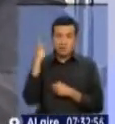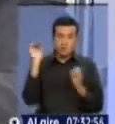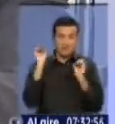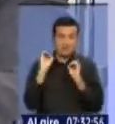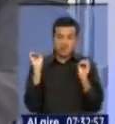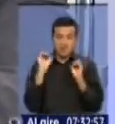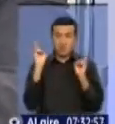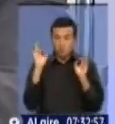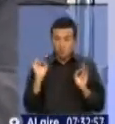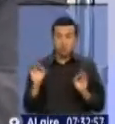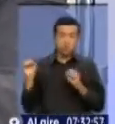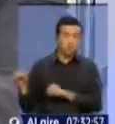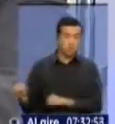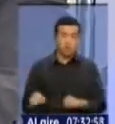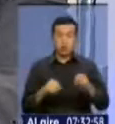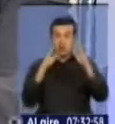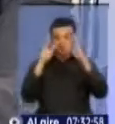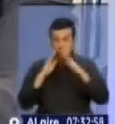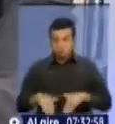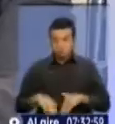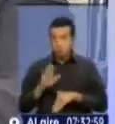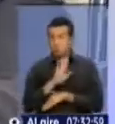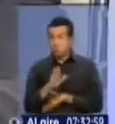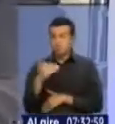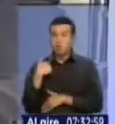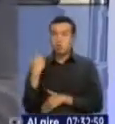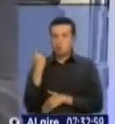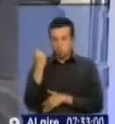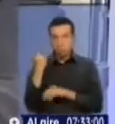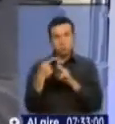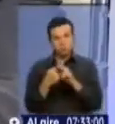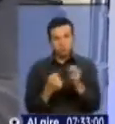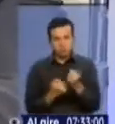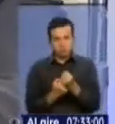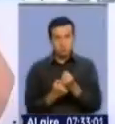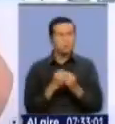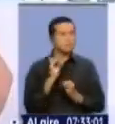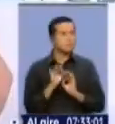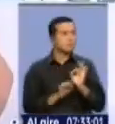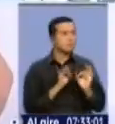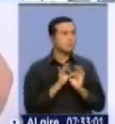de la afectación del terremoto puedan ser sujetos de crédito